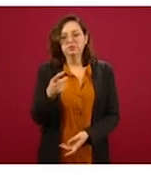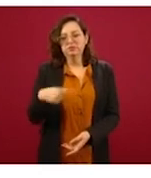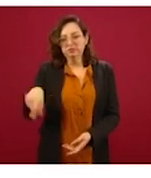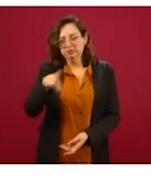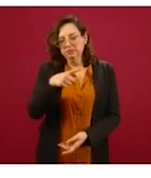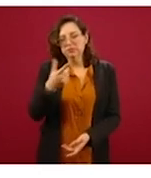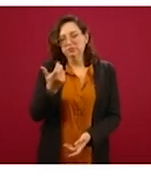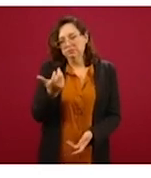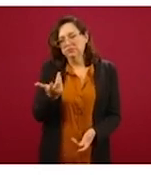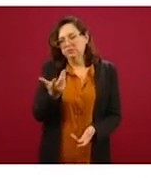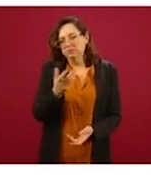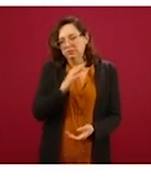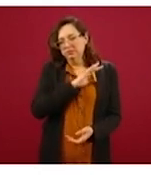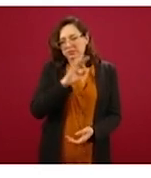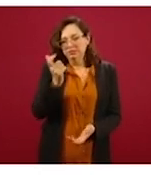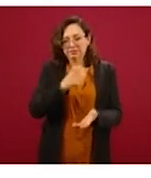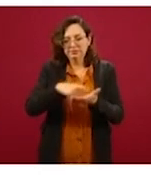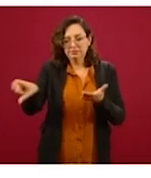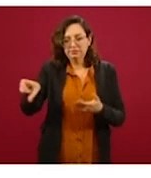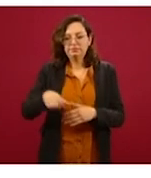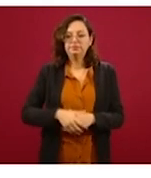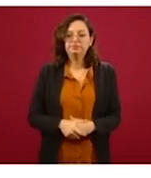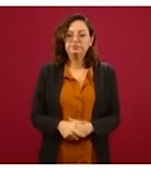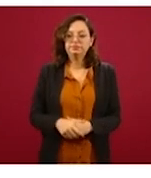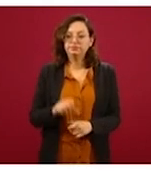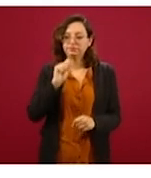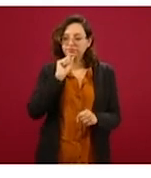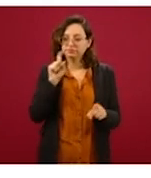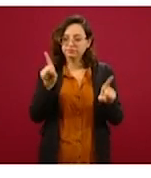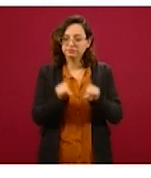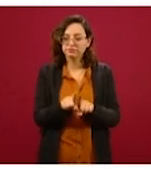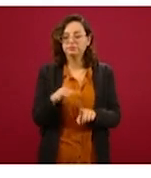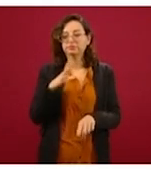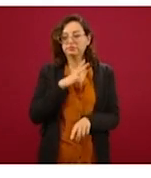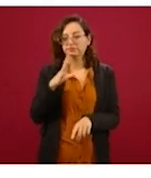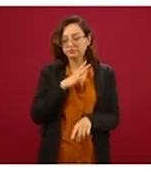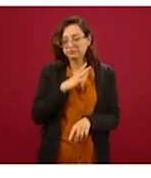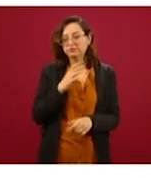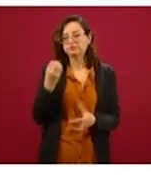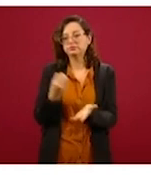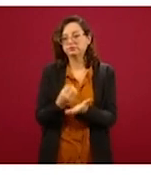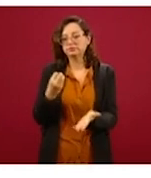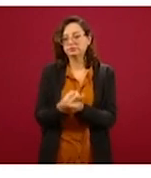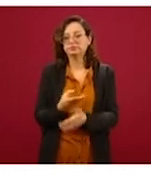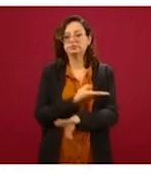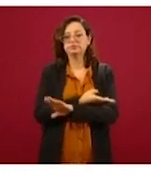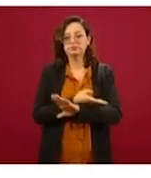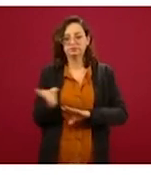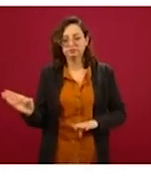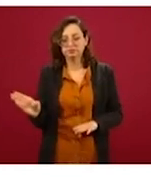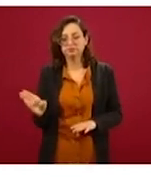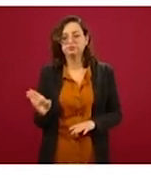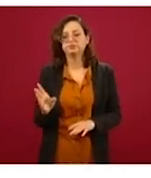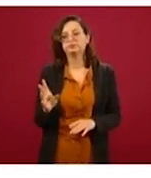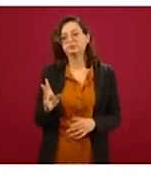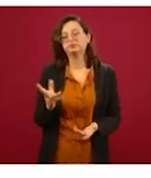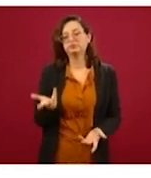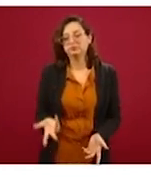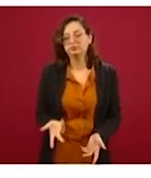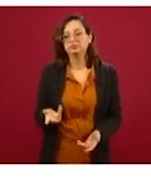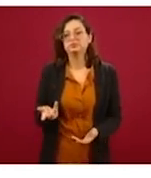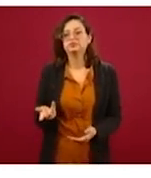un precio módico. Adelante, por favor. También tenemos joyería en oro blanco. La mayoría son en oro blanco